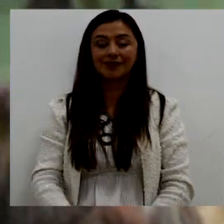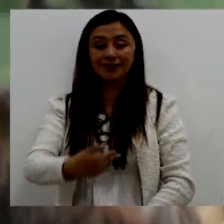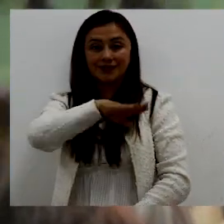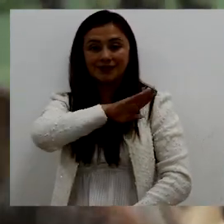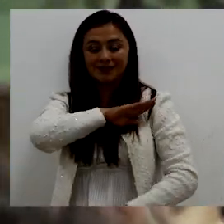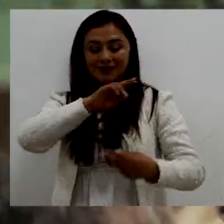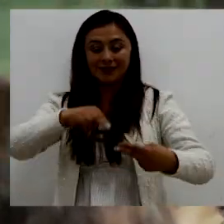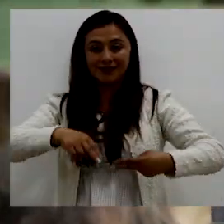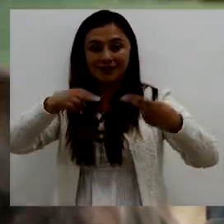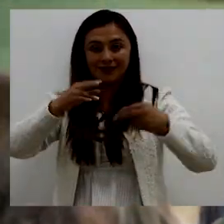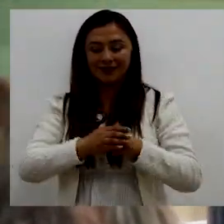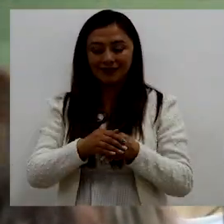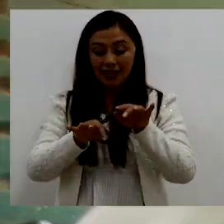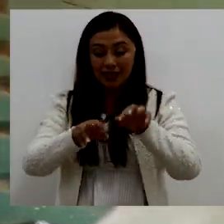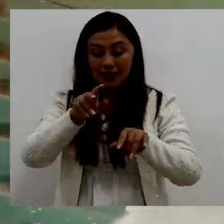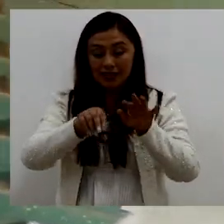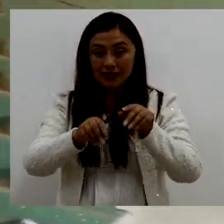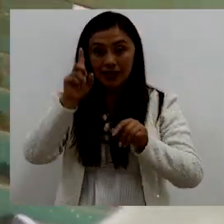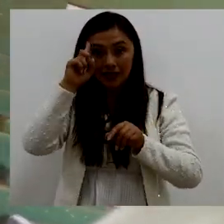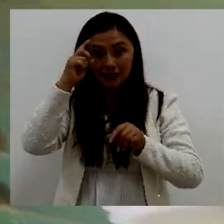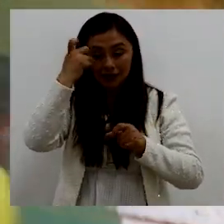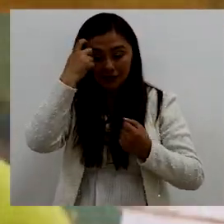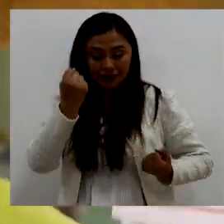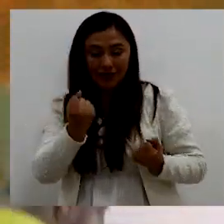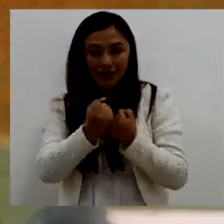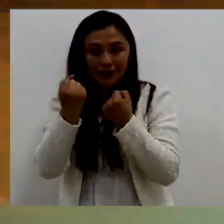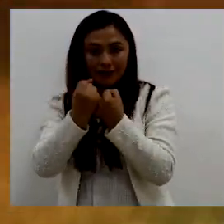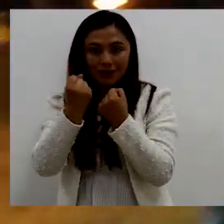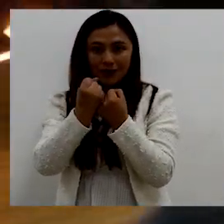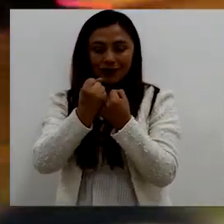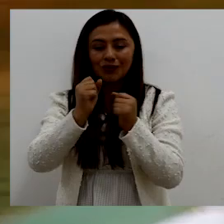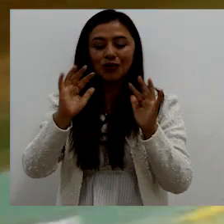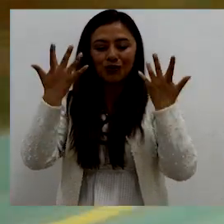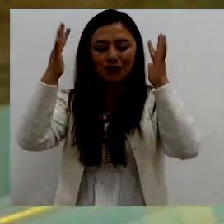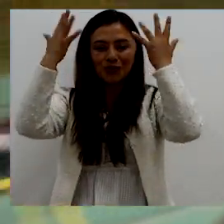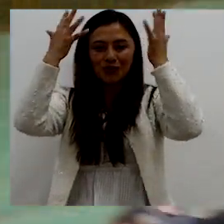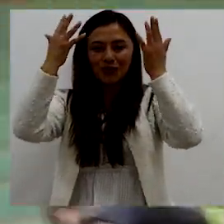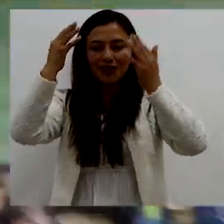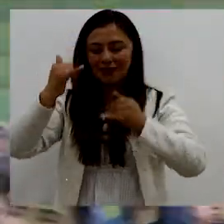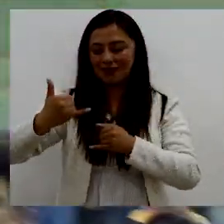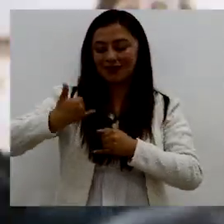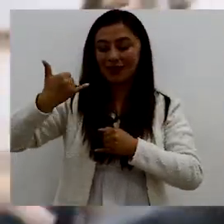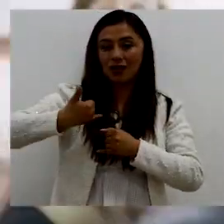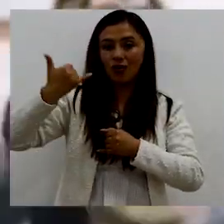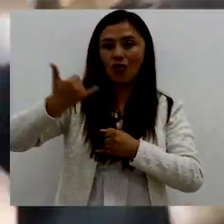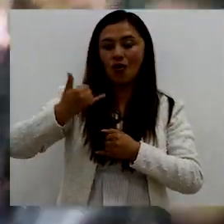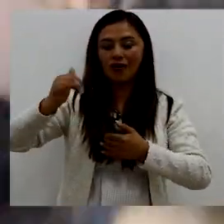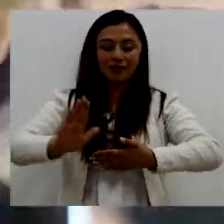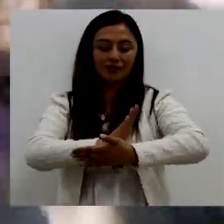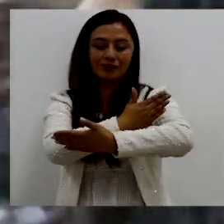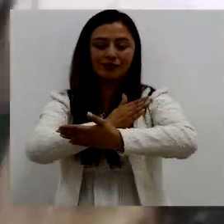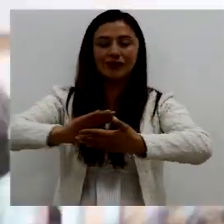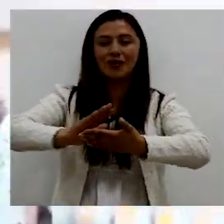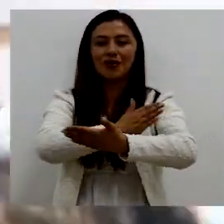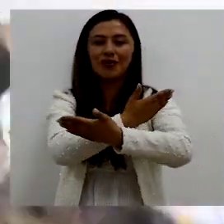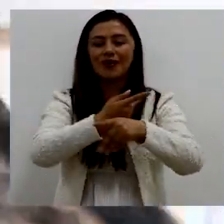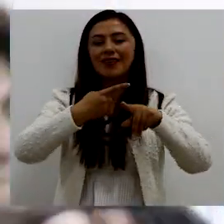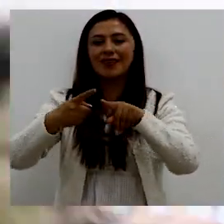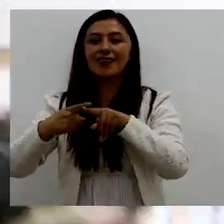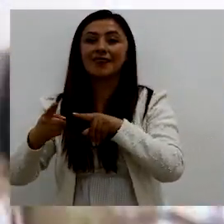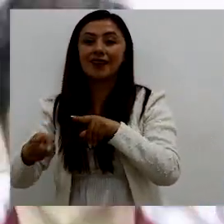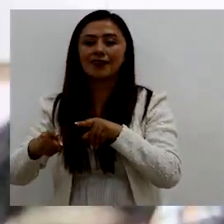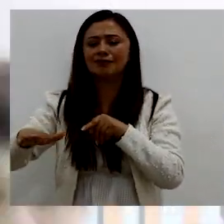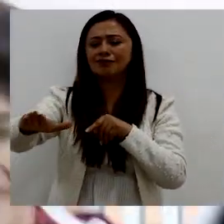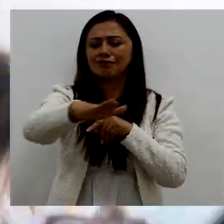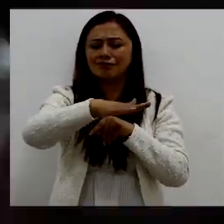La Alcaldía de Tunja, a través de la Secretaría de Gobierno, apoyó el Festival Juvenil Cultural Resistencia Bicentenaria, en el que se